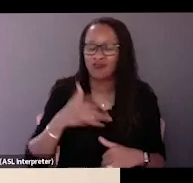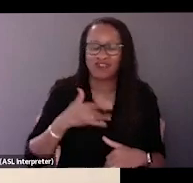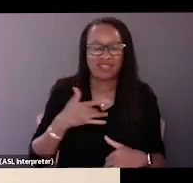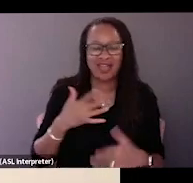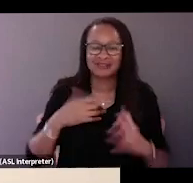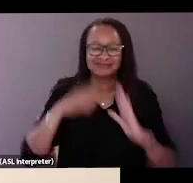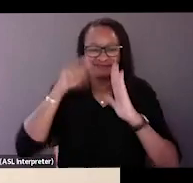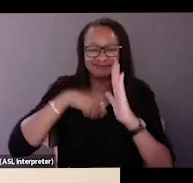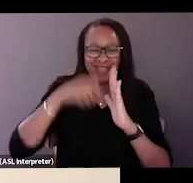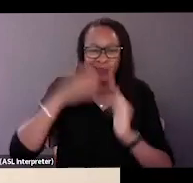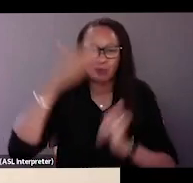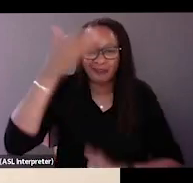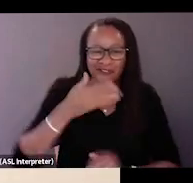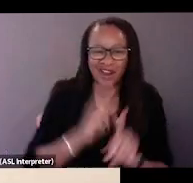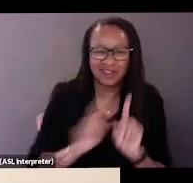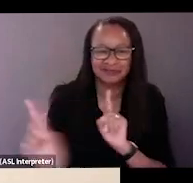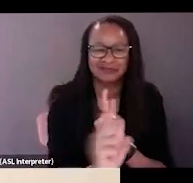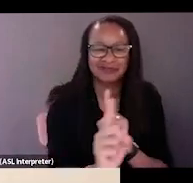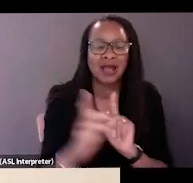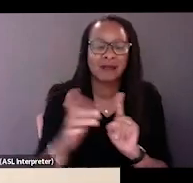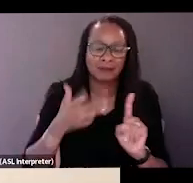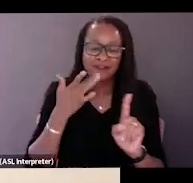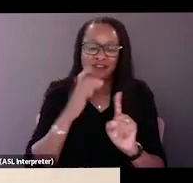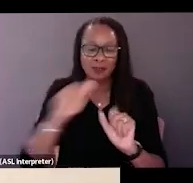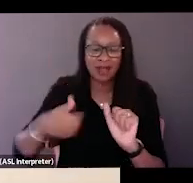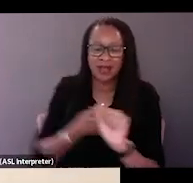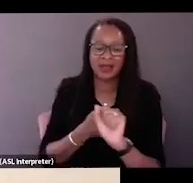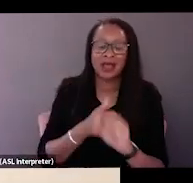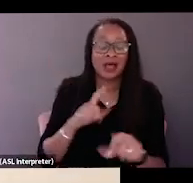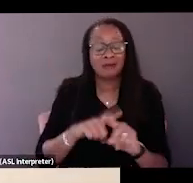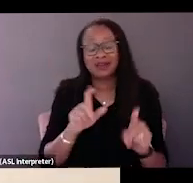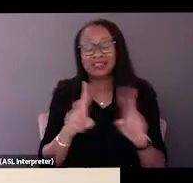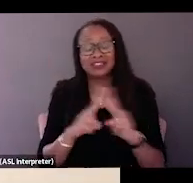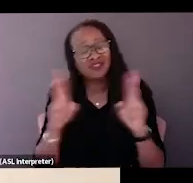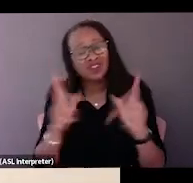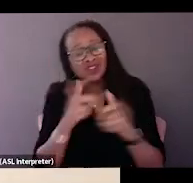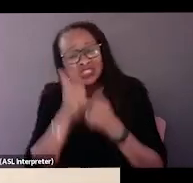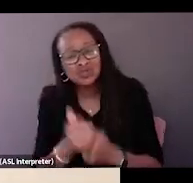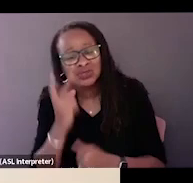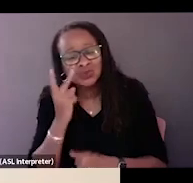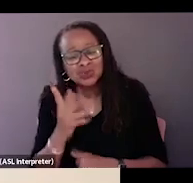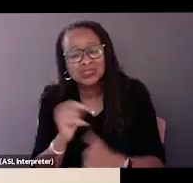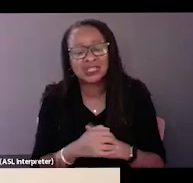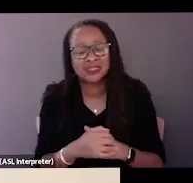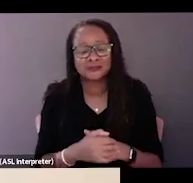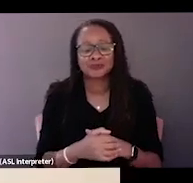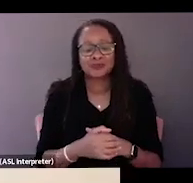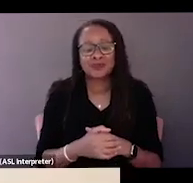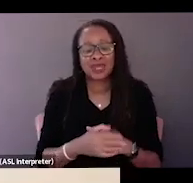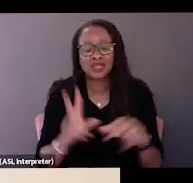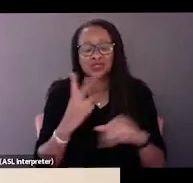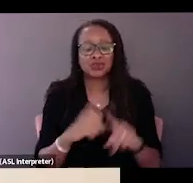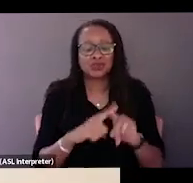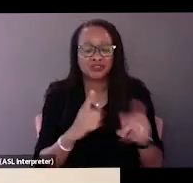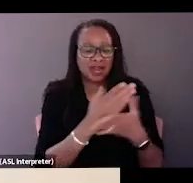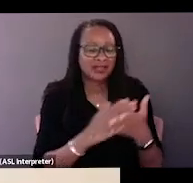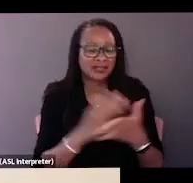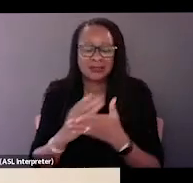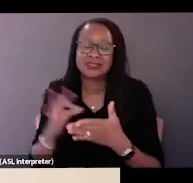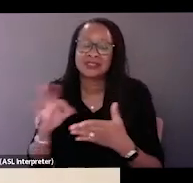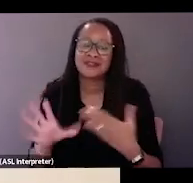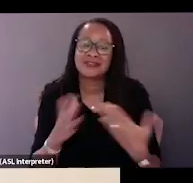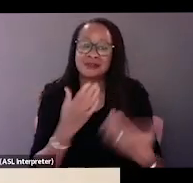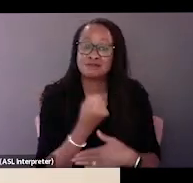fue algo que tratamos de que estuviera en toda la película, que fuera una road movie, que estuviera todo el tiempo en movimiento, como